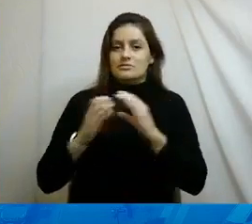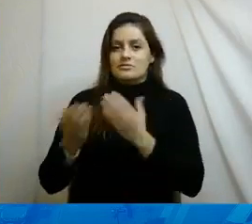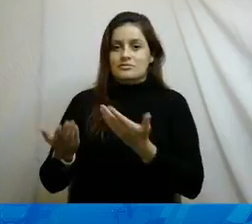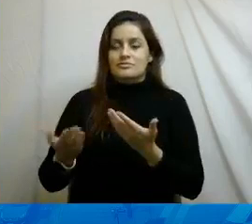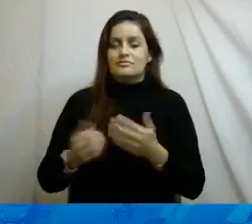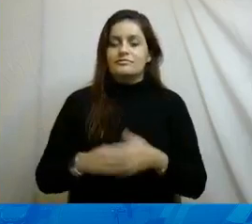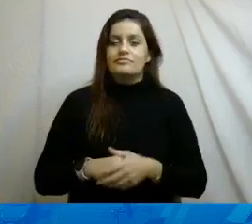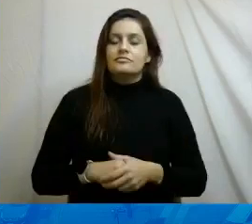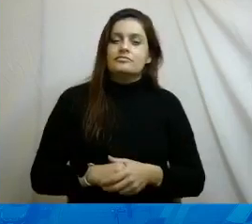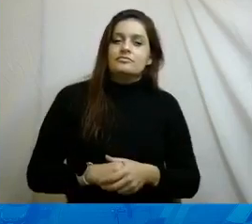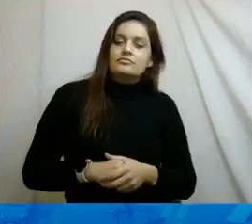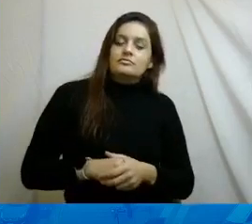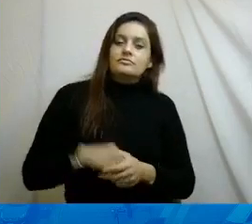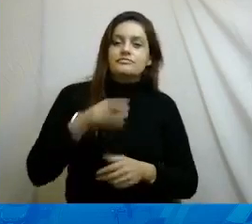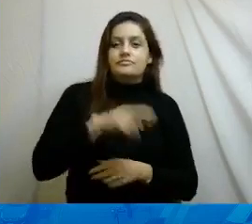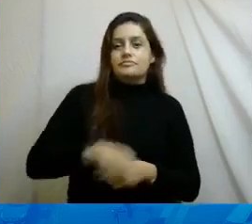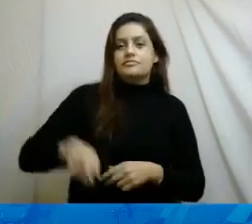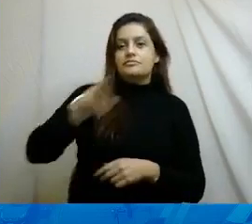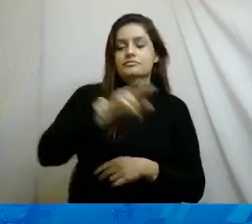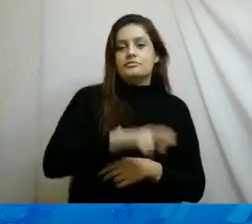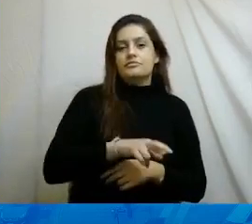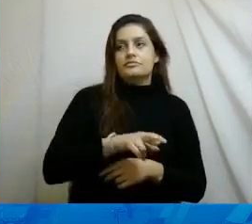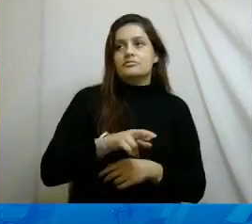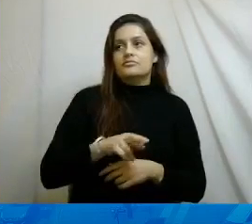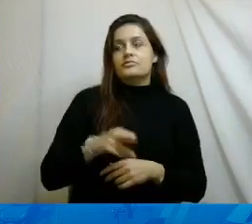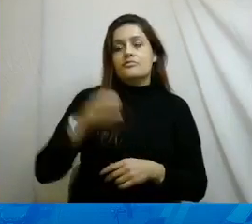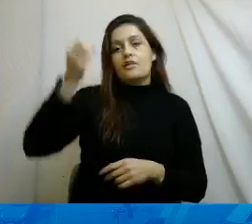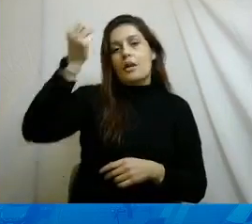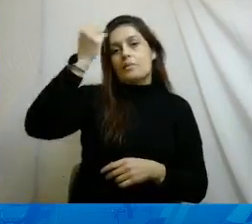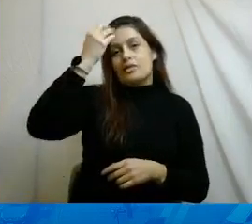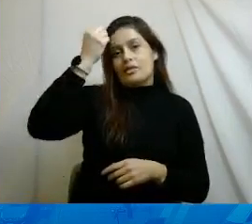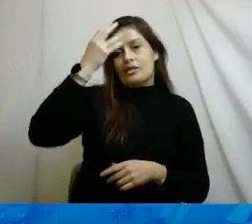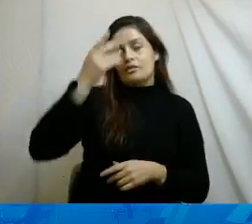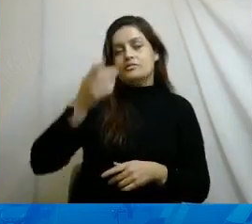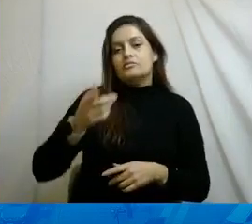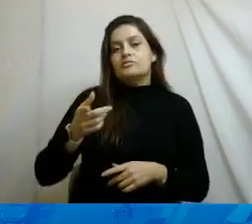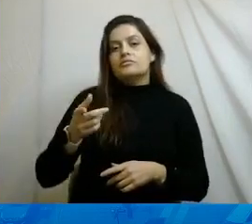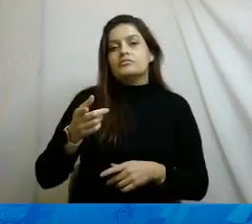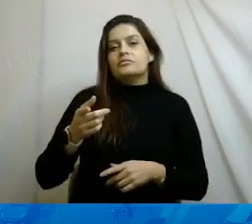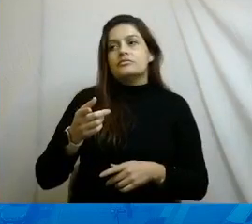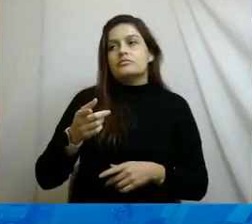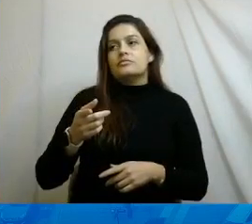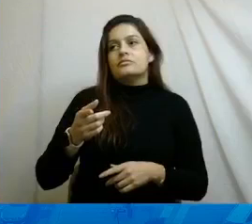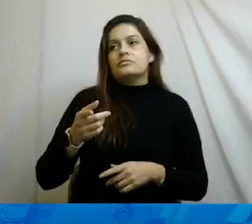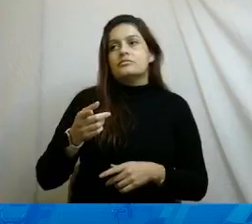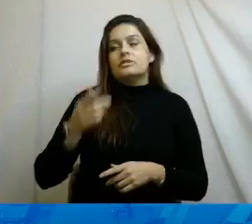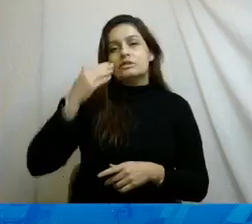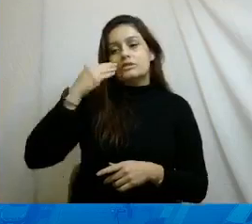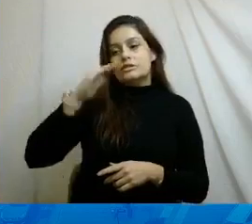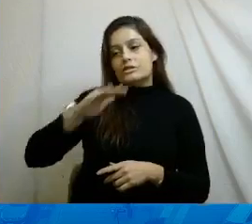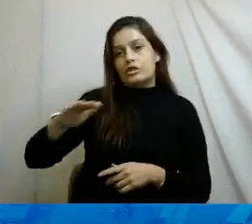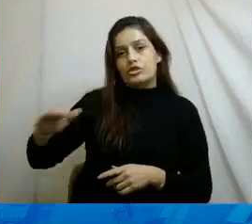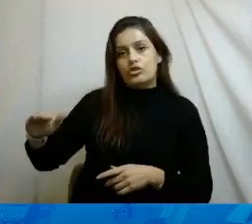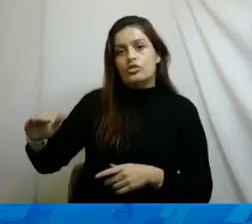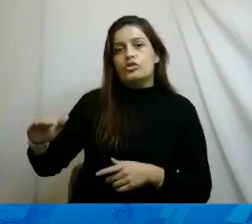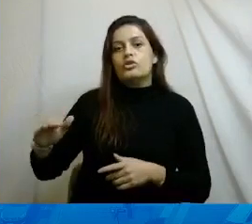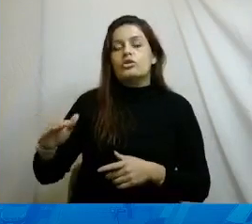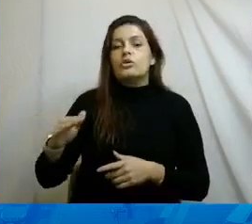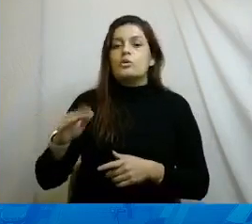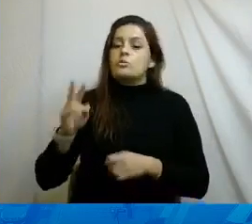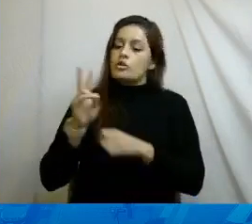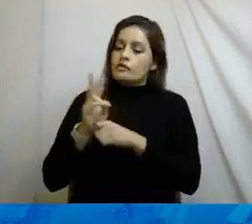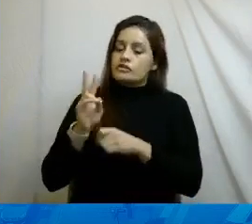digo, repetir que sacar una enseñanza, respaldar a la familia, respaldar al niño, respaldar a los